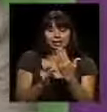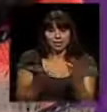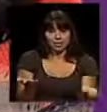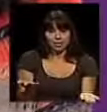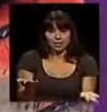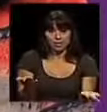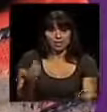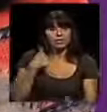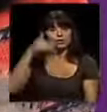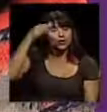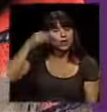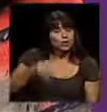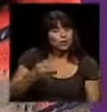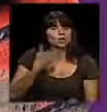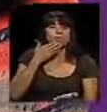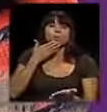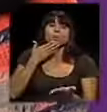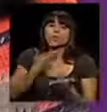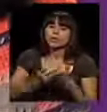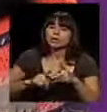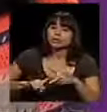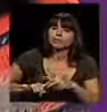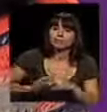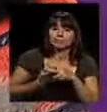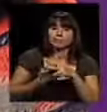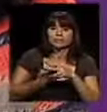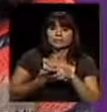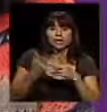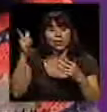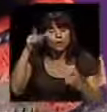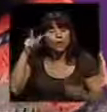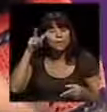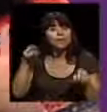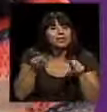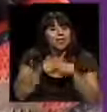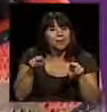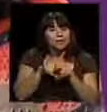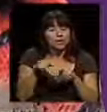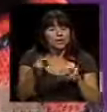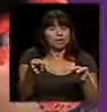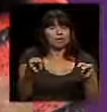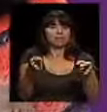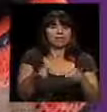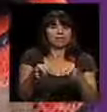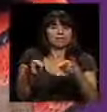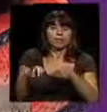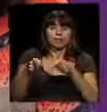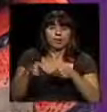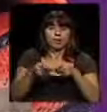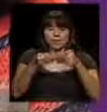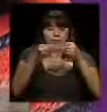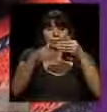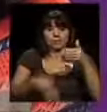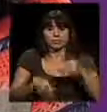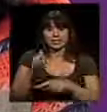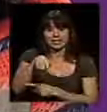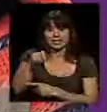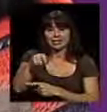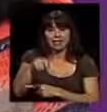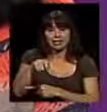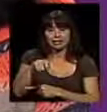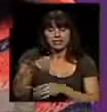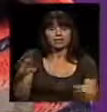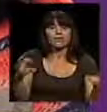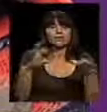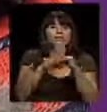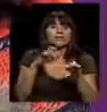es un muy buen primer paso, que obviamente también genera otra gran cantidad de necesidades respecto al tema de sexualidad.